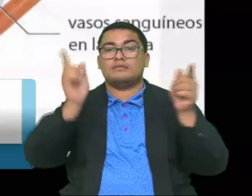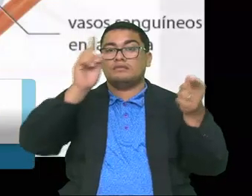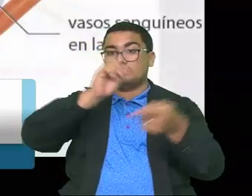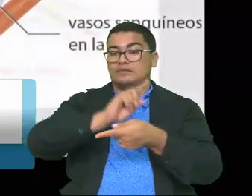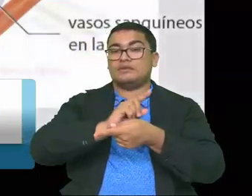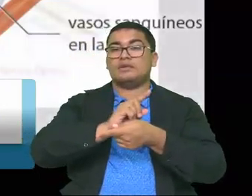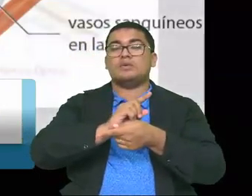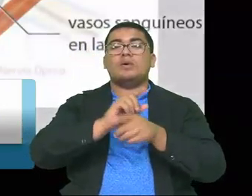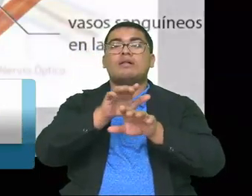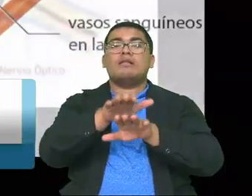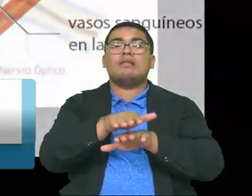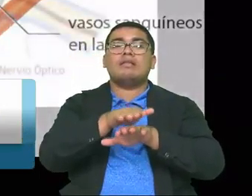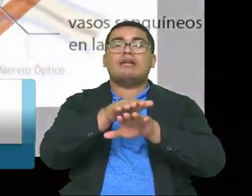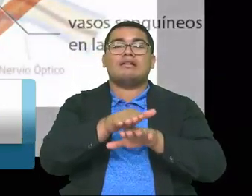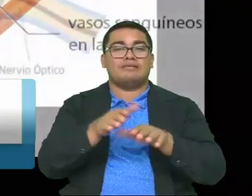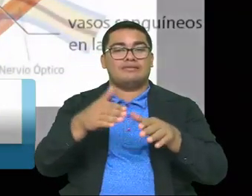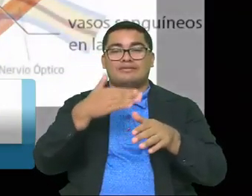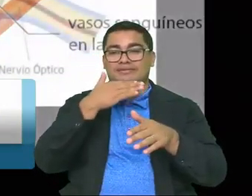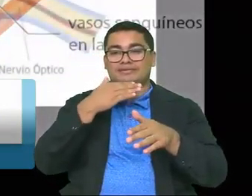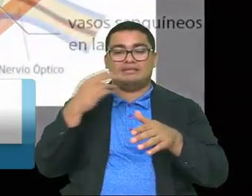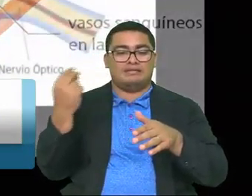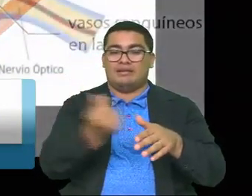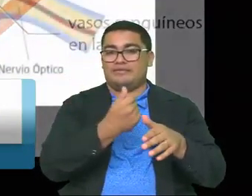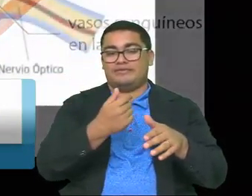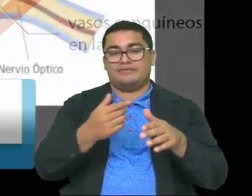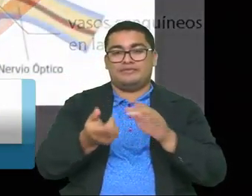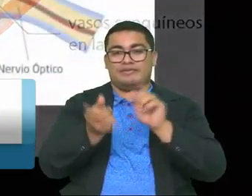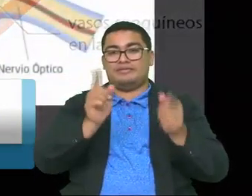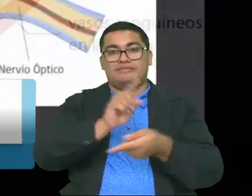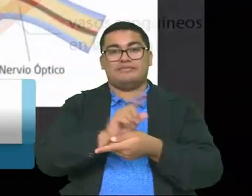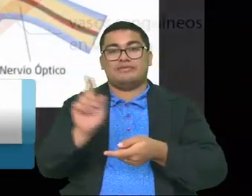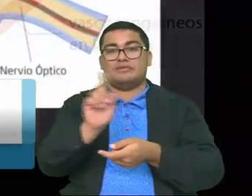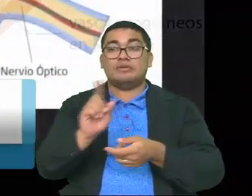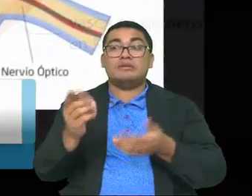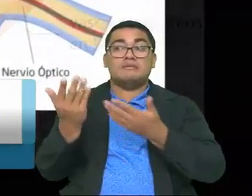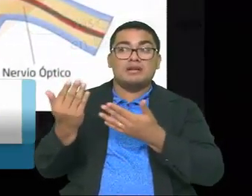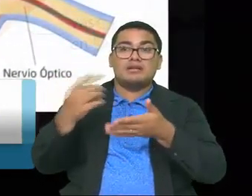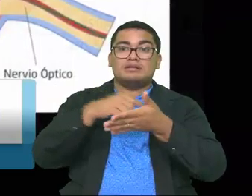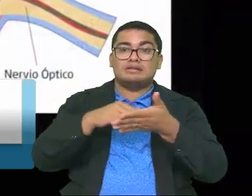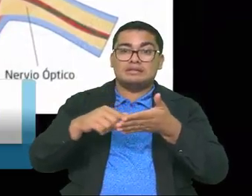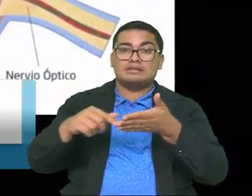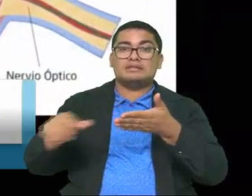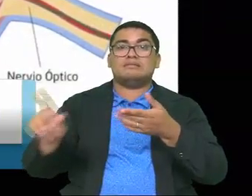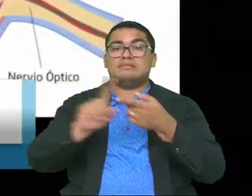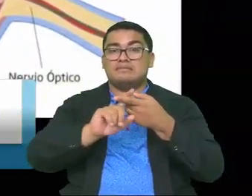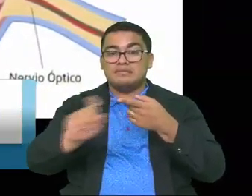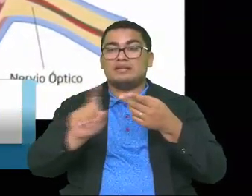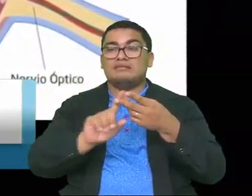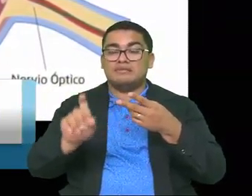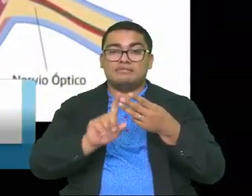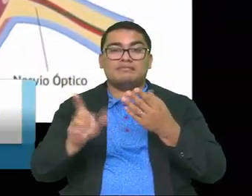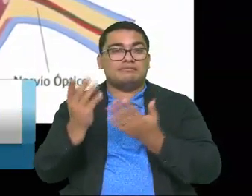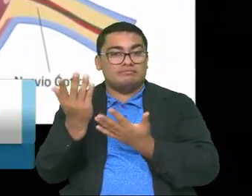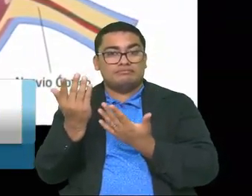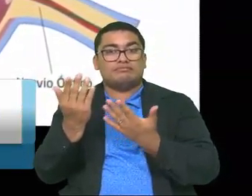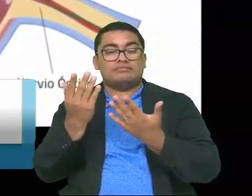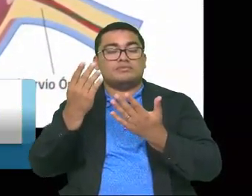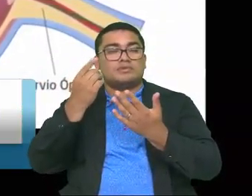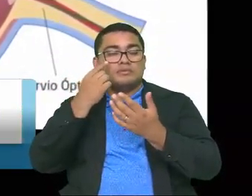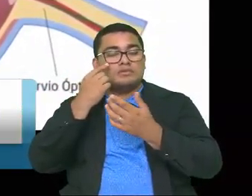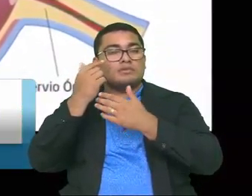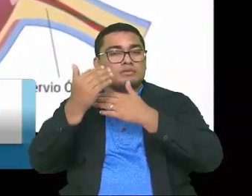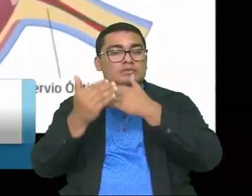desesperación, ¿verdad? Porque recordemos que estas patologías generalmente la evolución con respecto a